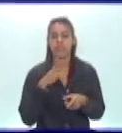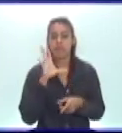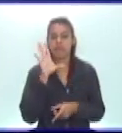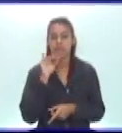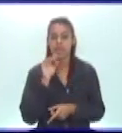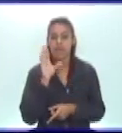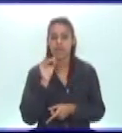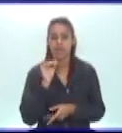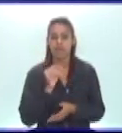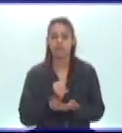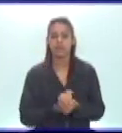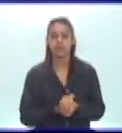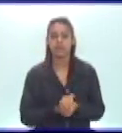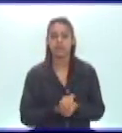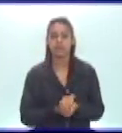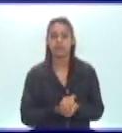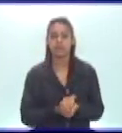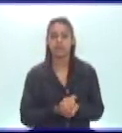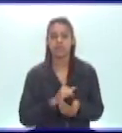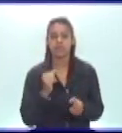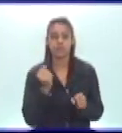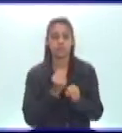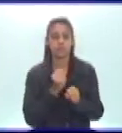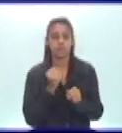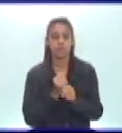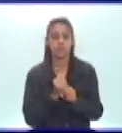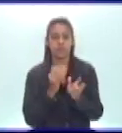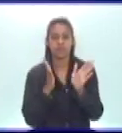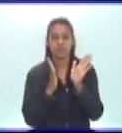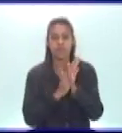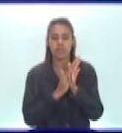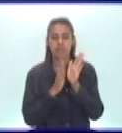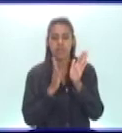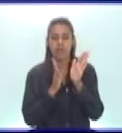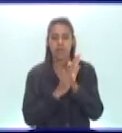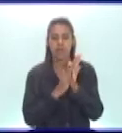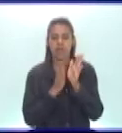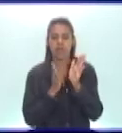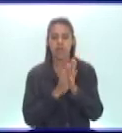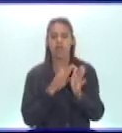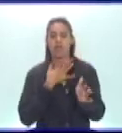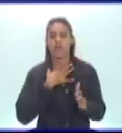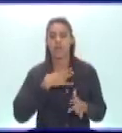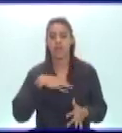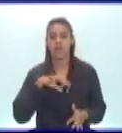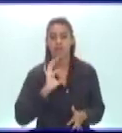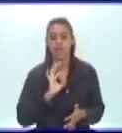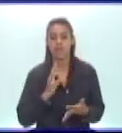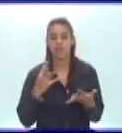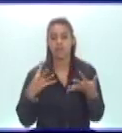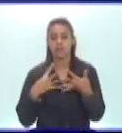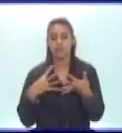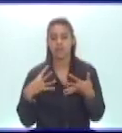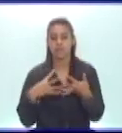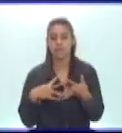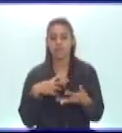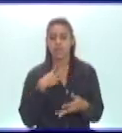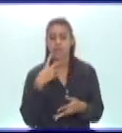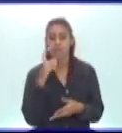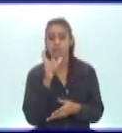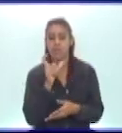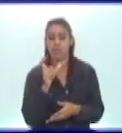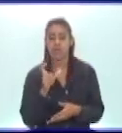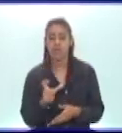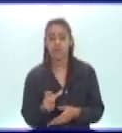habla la podíamos estar trabajando con palmadas. Podemos poner un ejemplo que puede estar relacionado con ese vocabulario que ya el